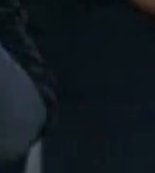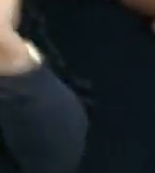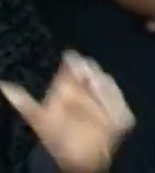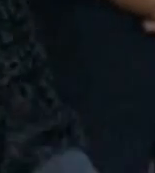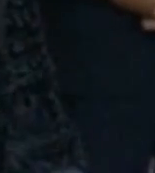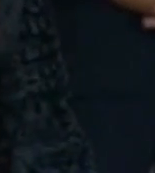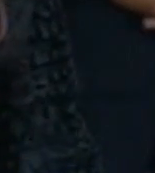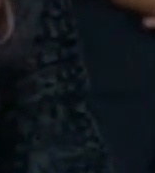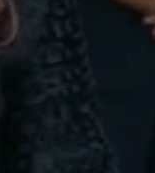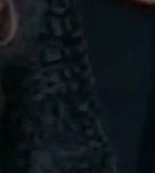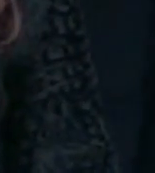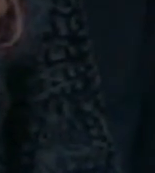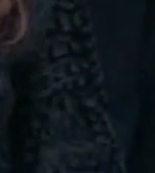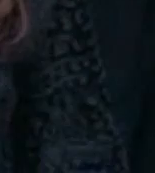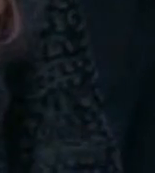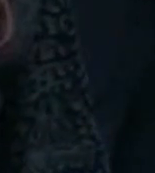Gracias.